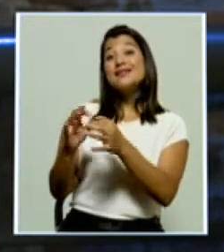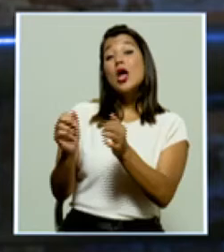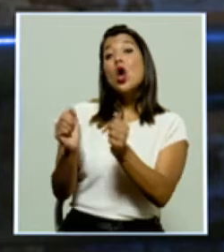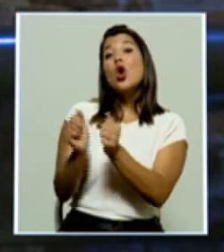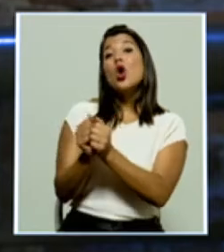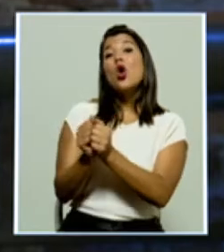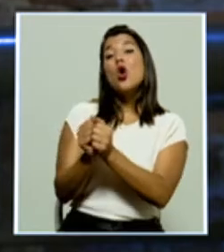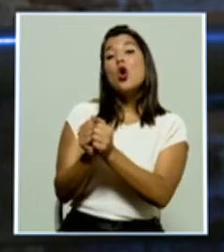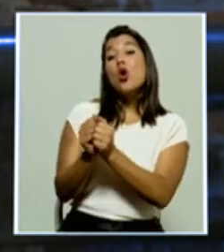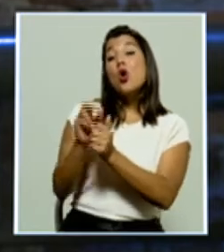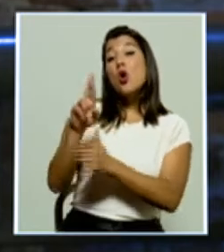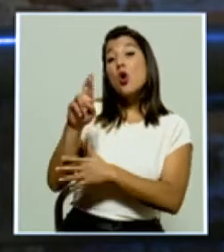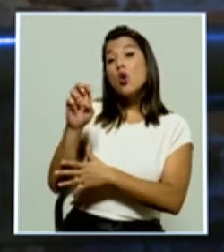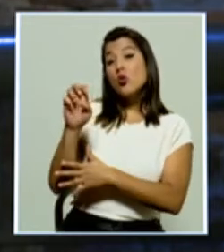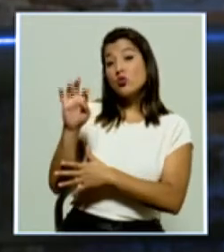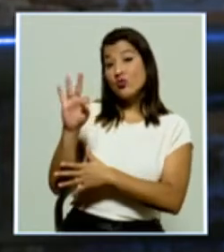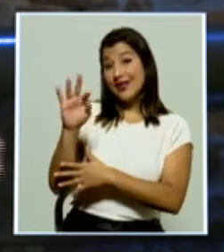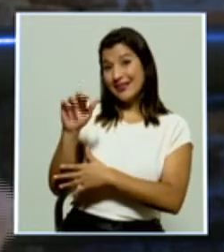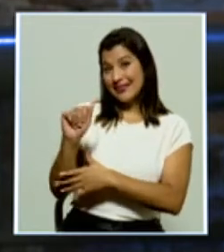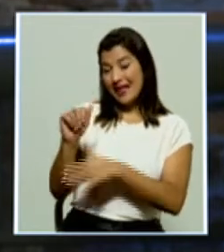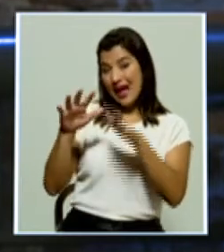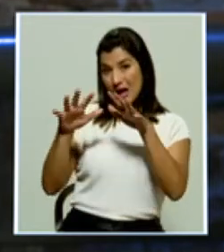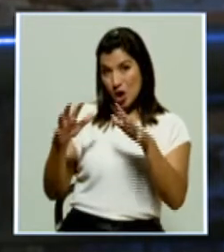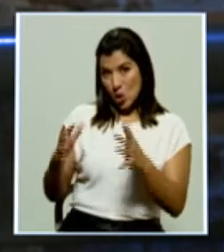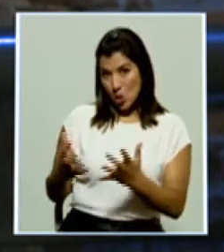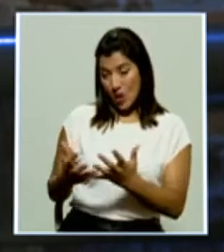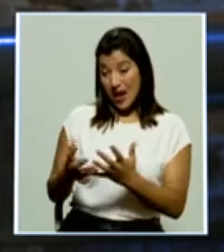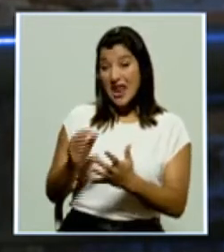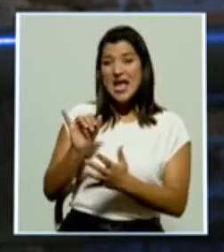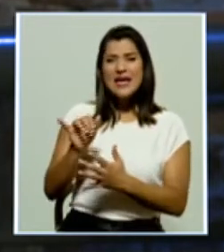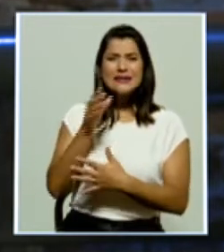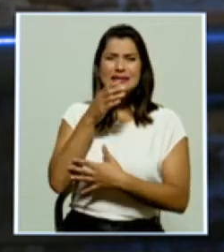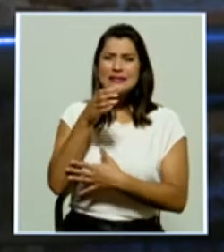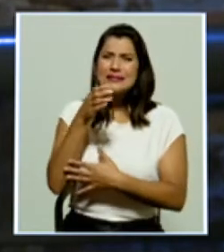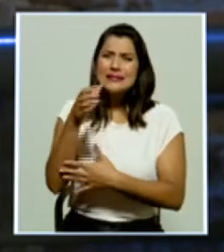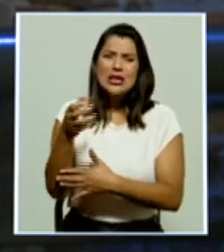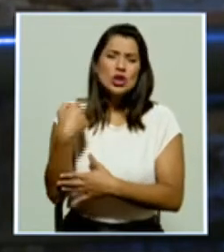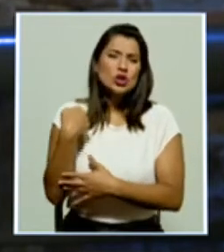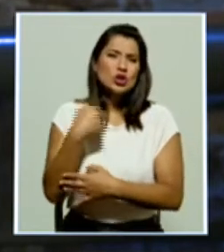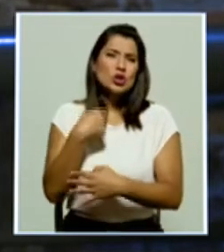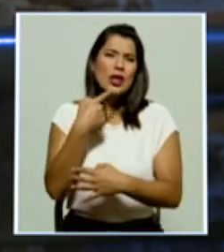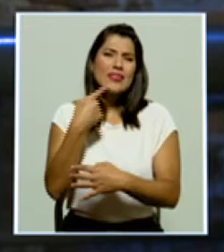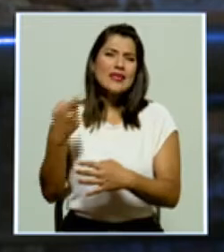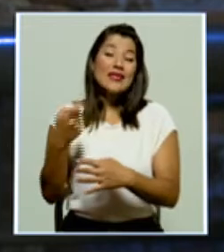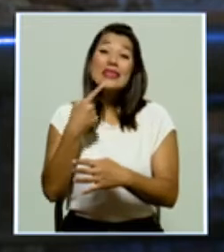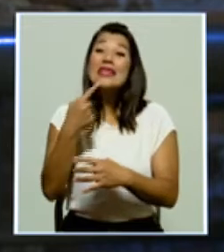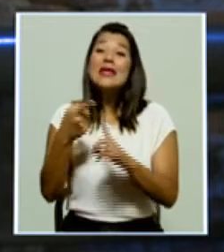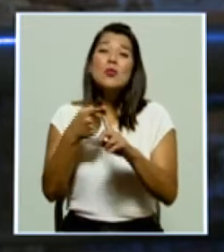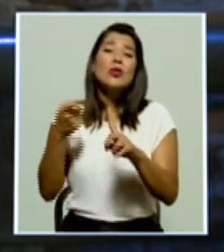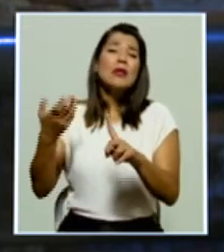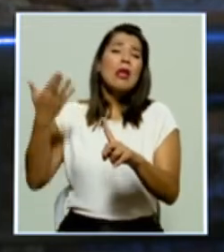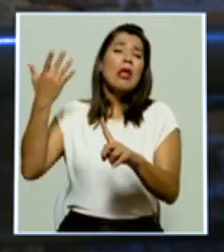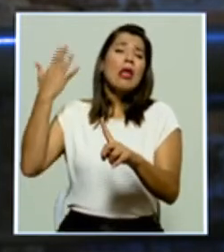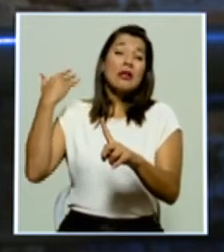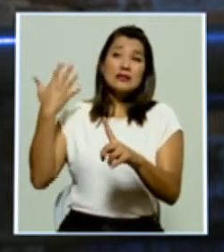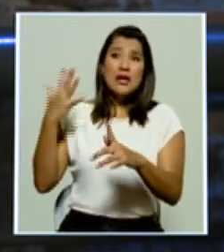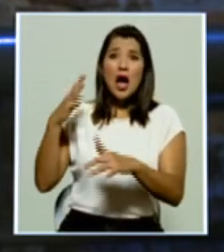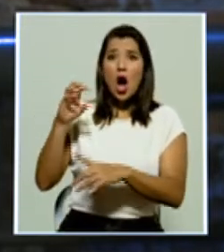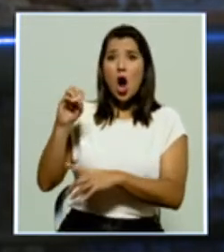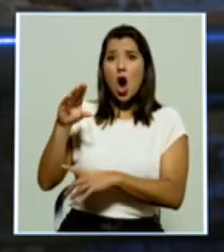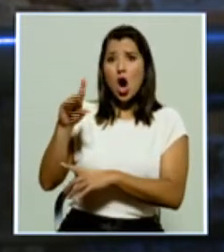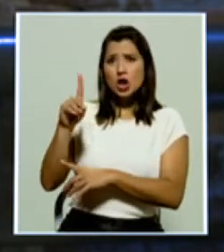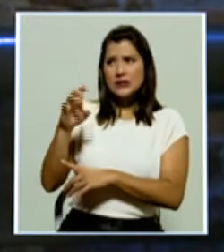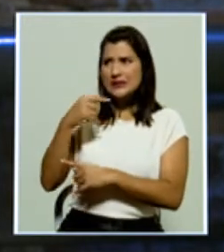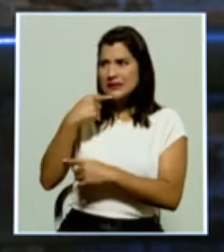global, porque es una recomendación que se ha hecho desde hace muchísimo tiempo por parte incluso de la OCDE y que Costa Rica no